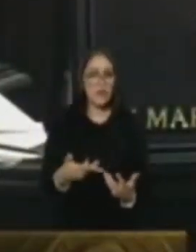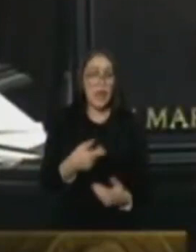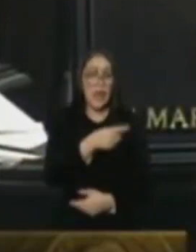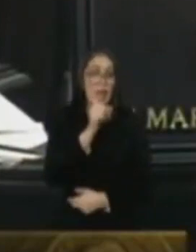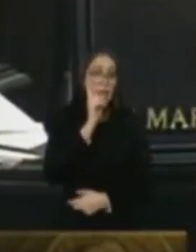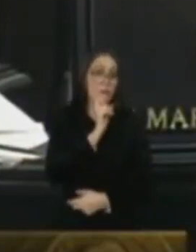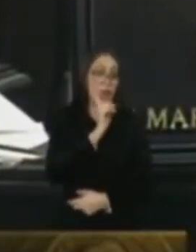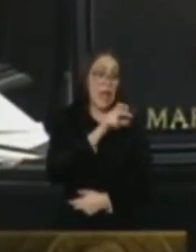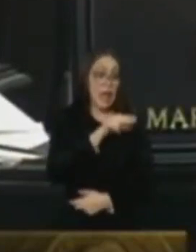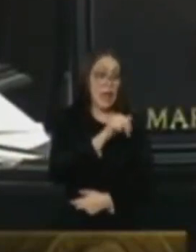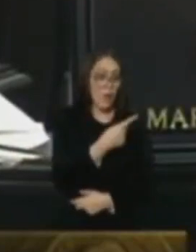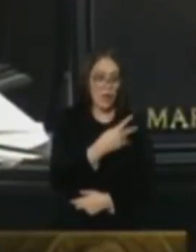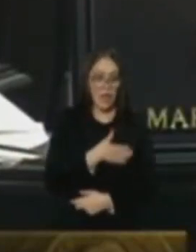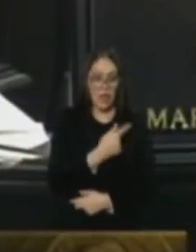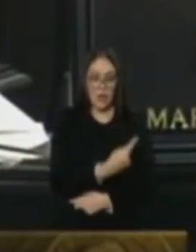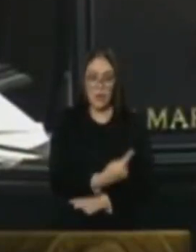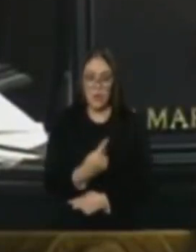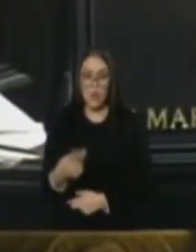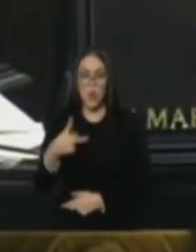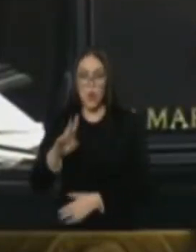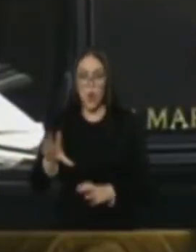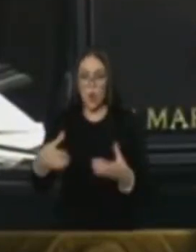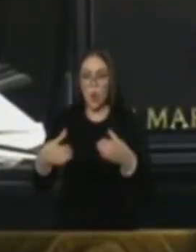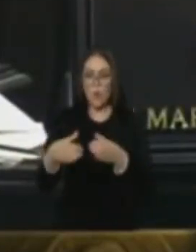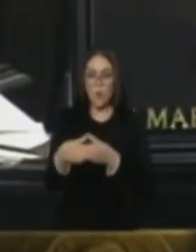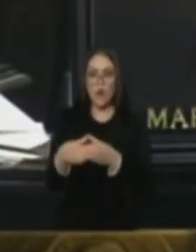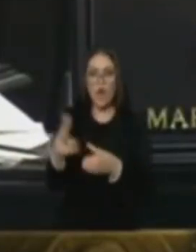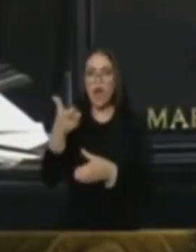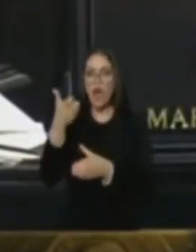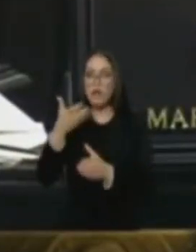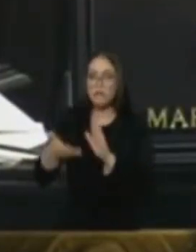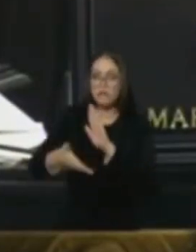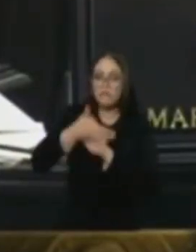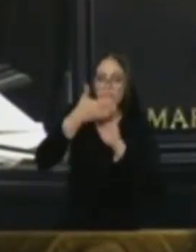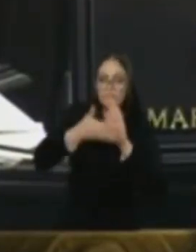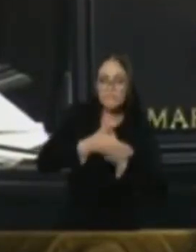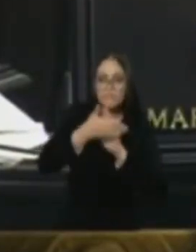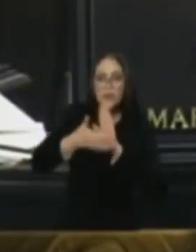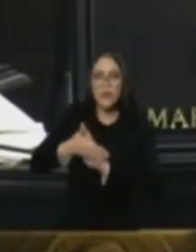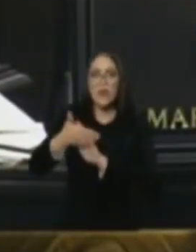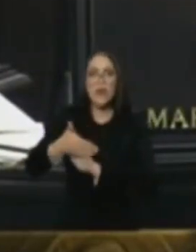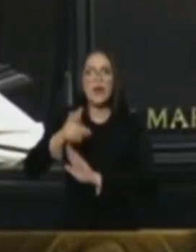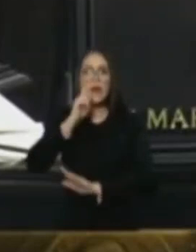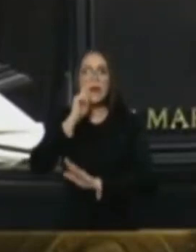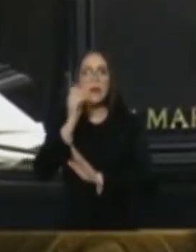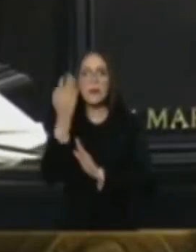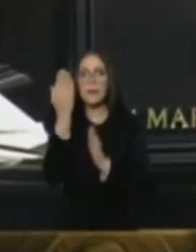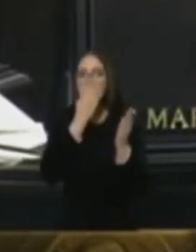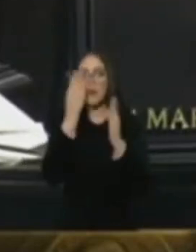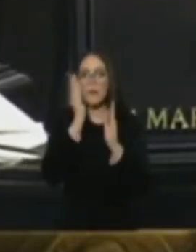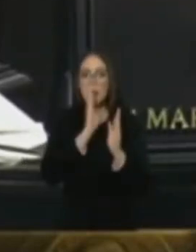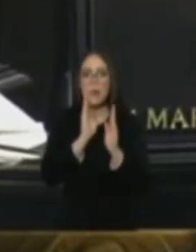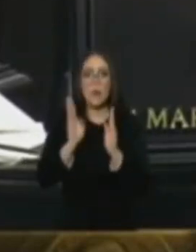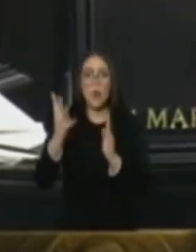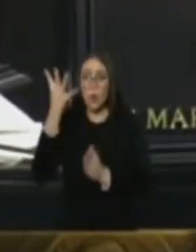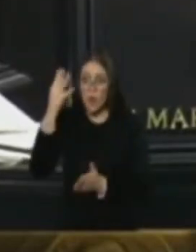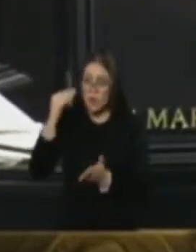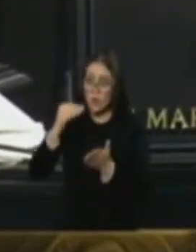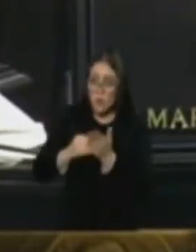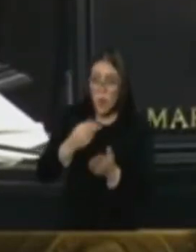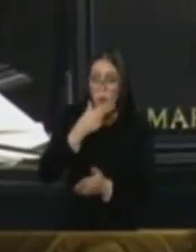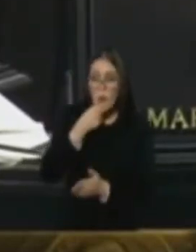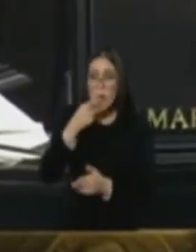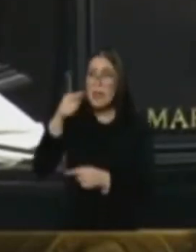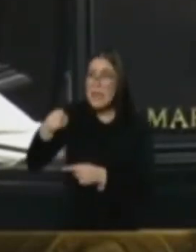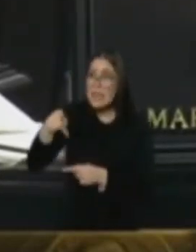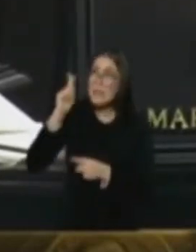hijos, la comunidad estaba construyendo una biblioteca. 4,000 hombres en pie de guerra que lo primero que construyen es